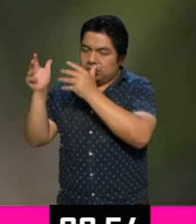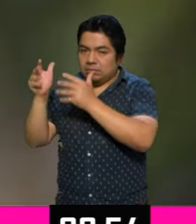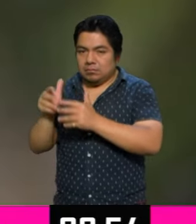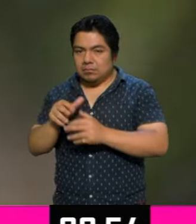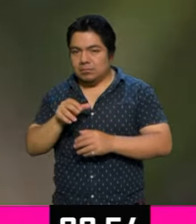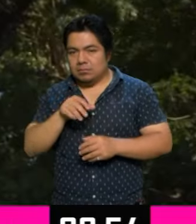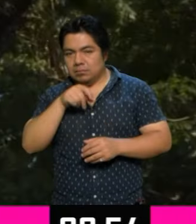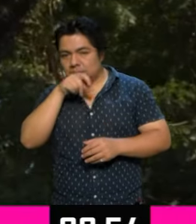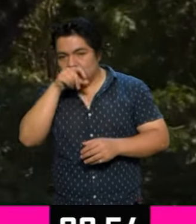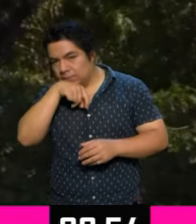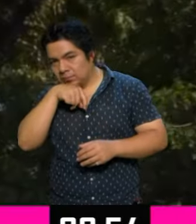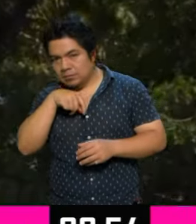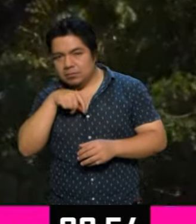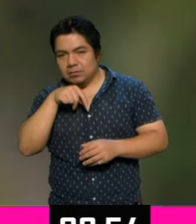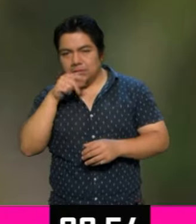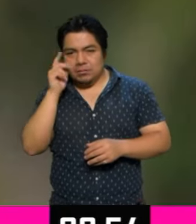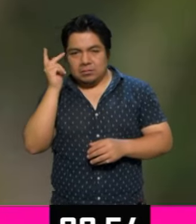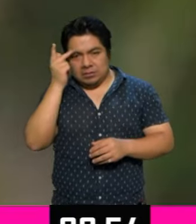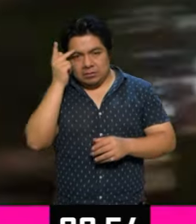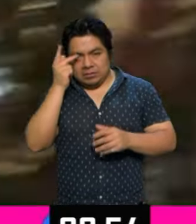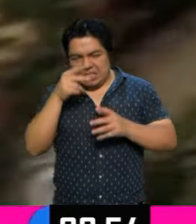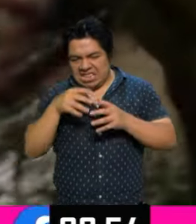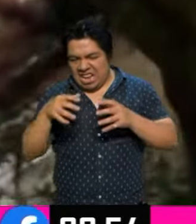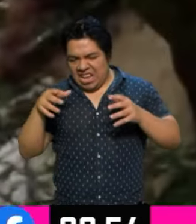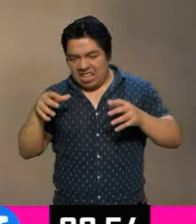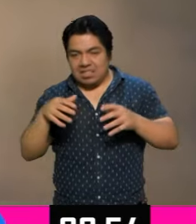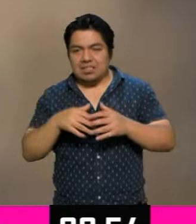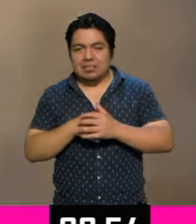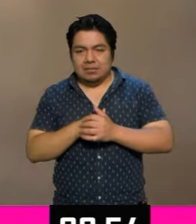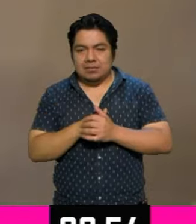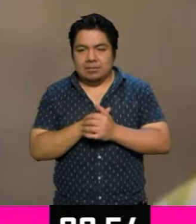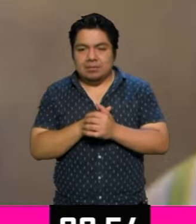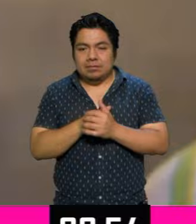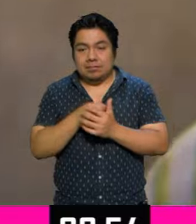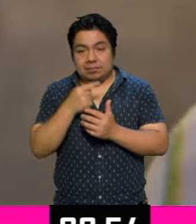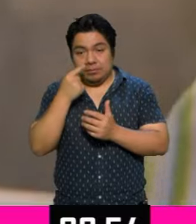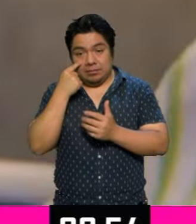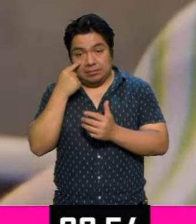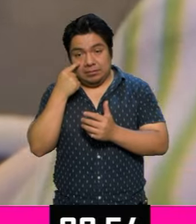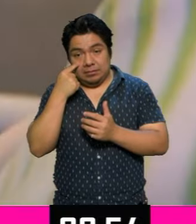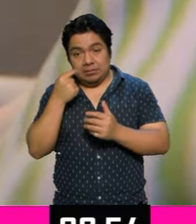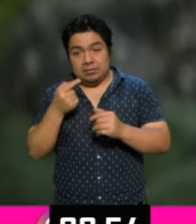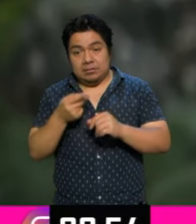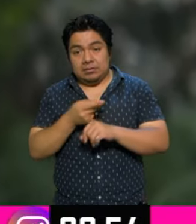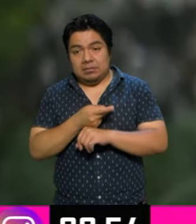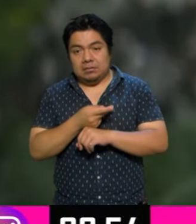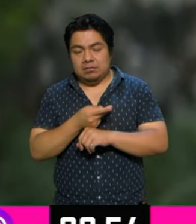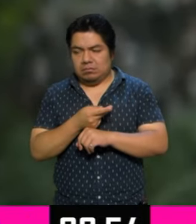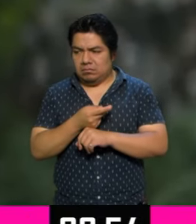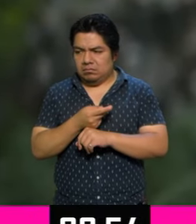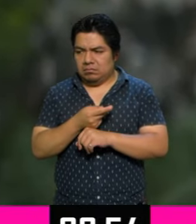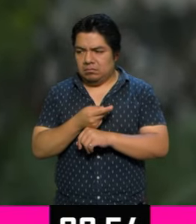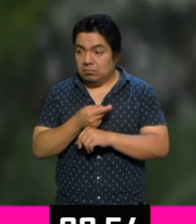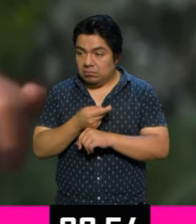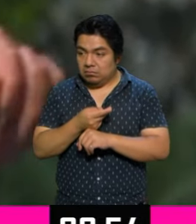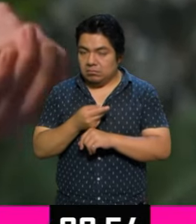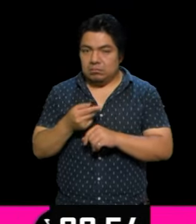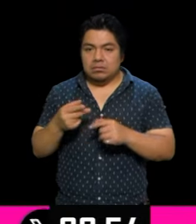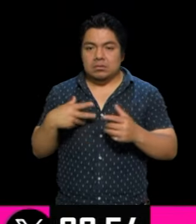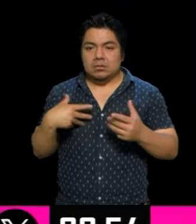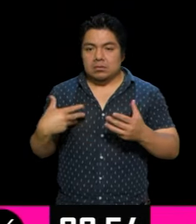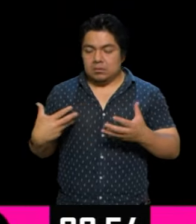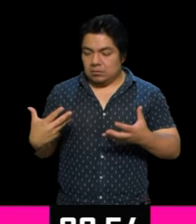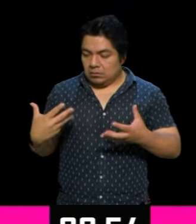Es como una guacamaya gigante, ¿no? Entonces, bueno, pero el tema acá es que hace un lazo muy importante con ella,